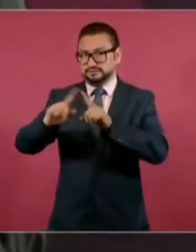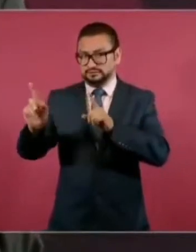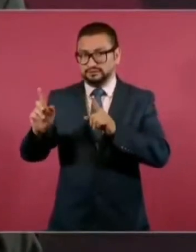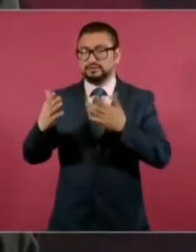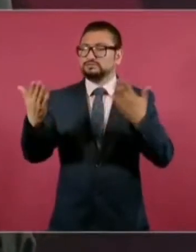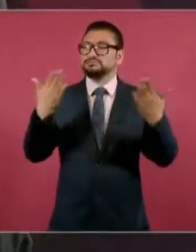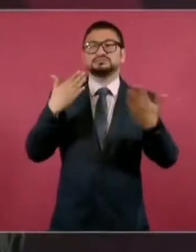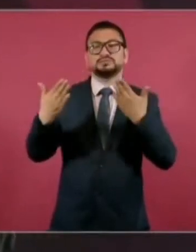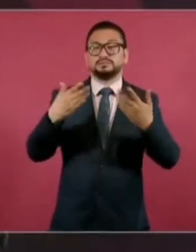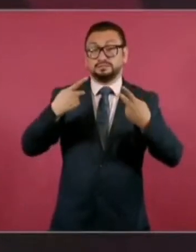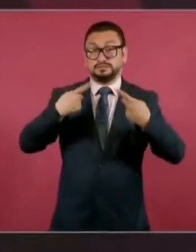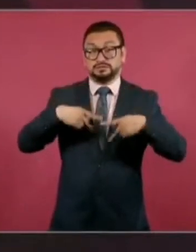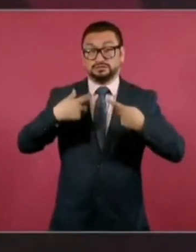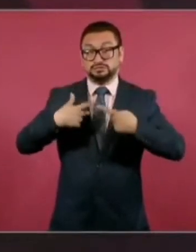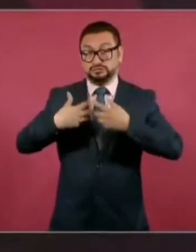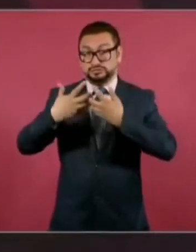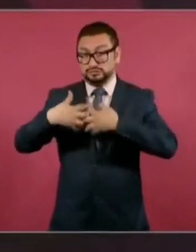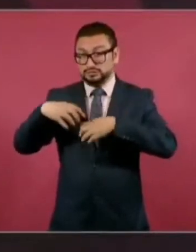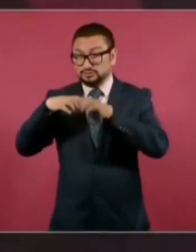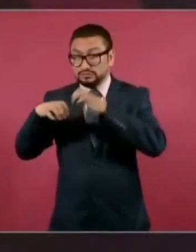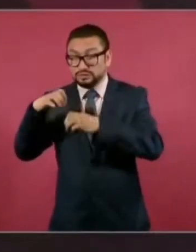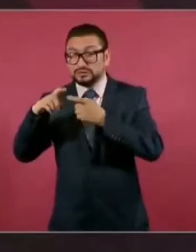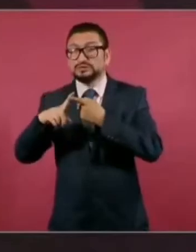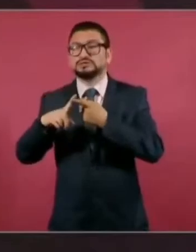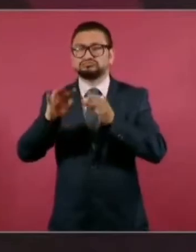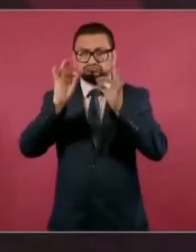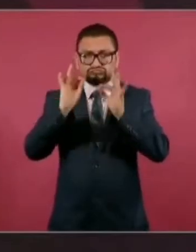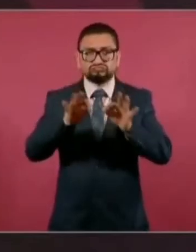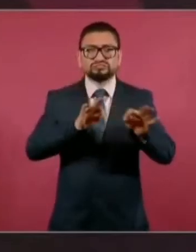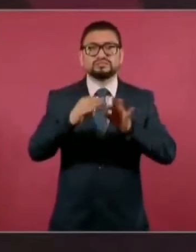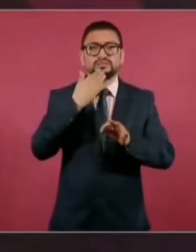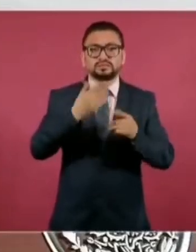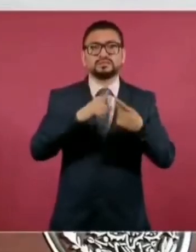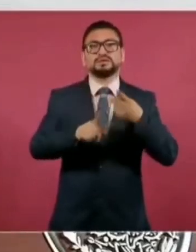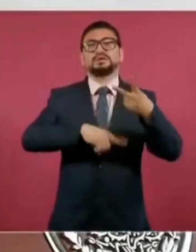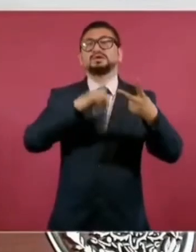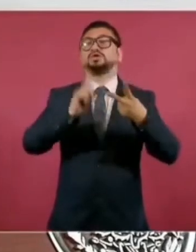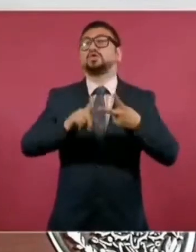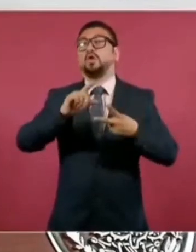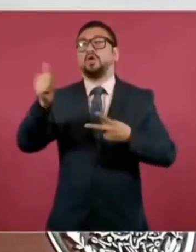entre empresarios y traficantes de influencia.